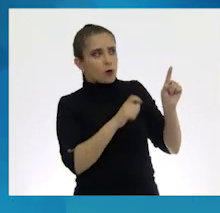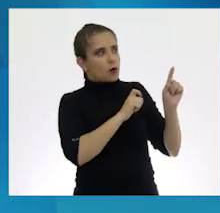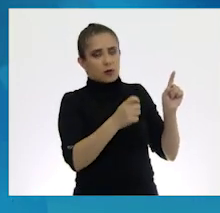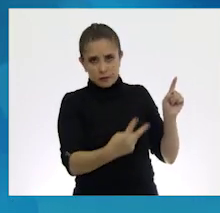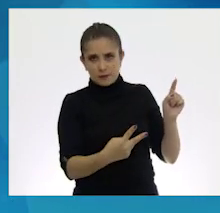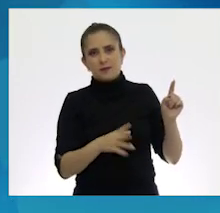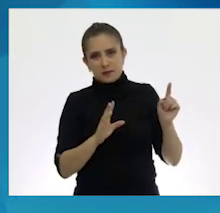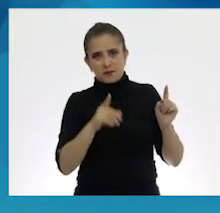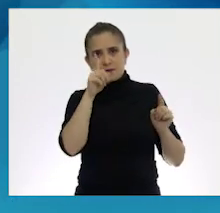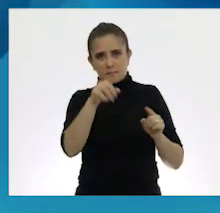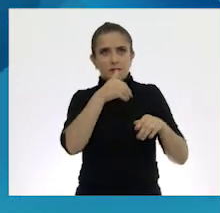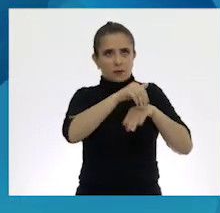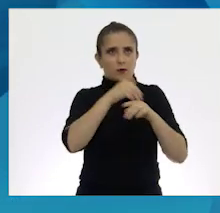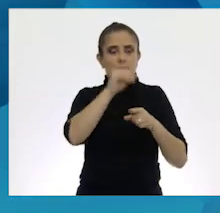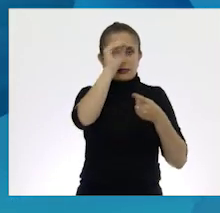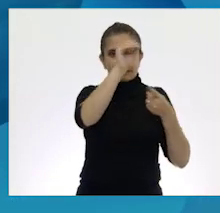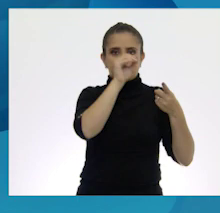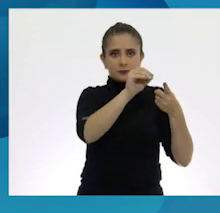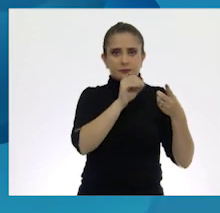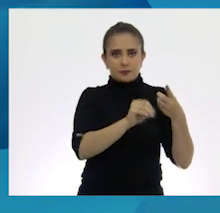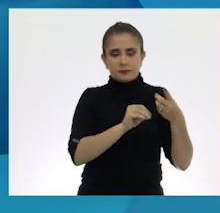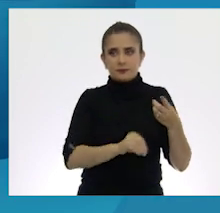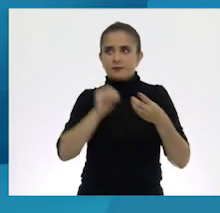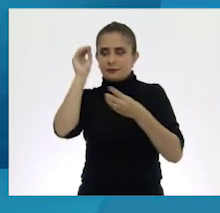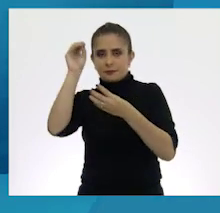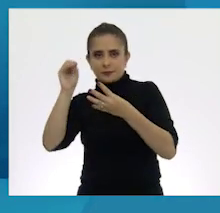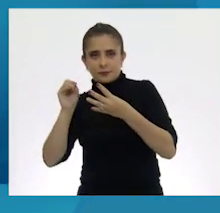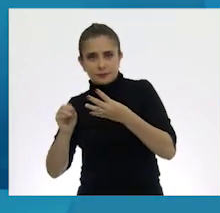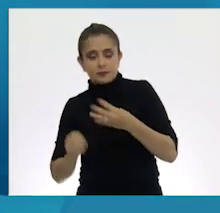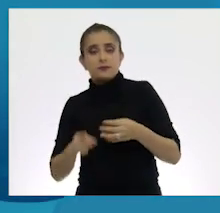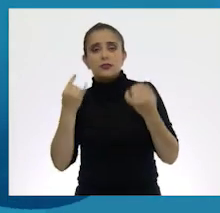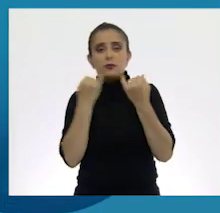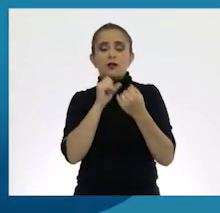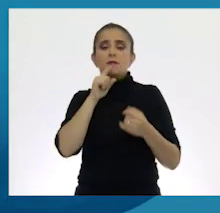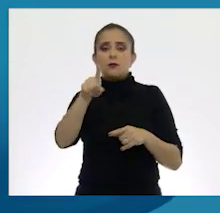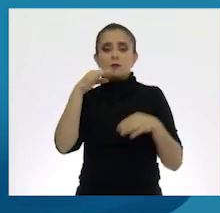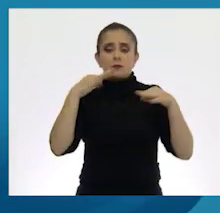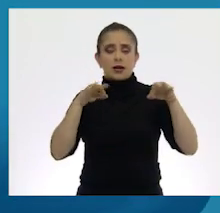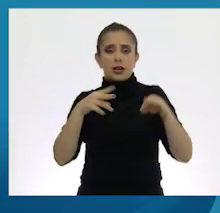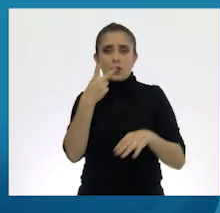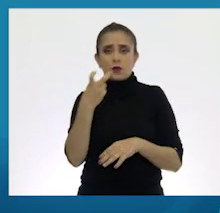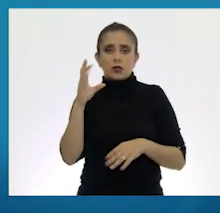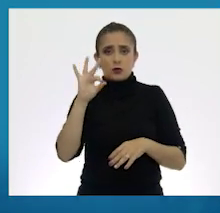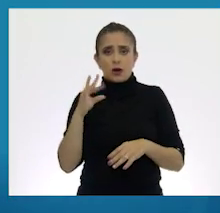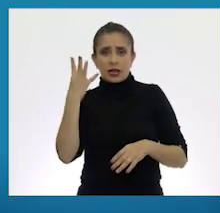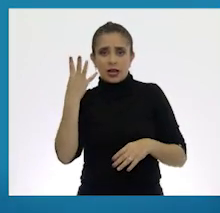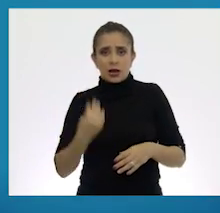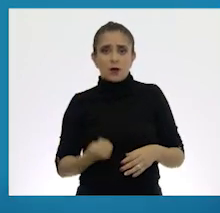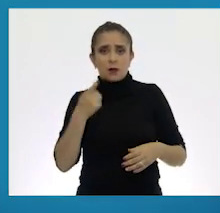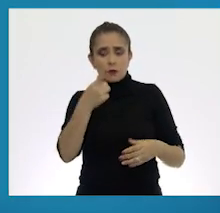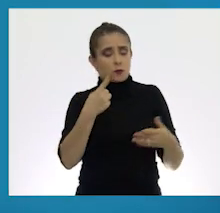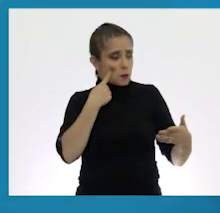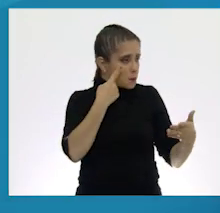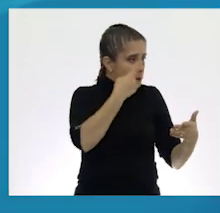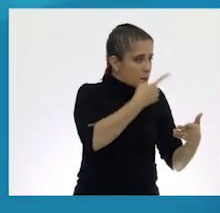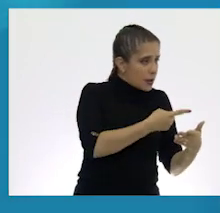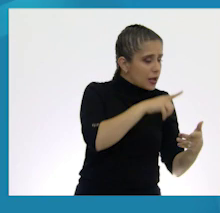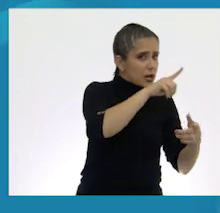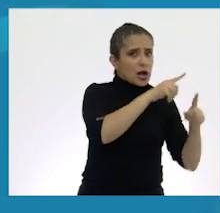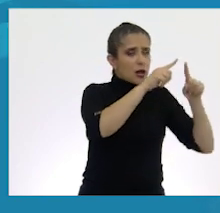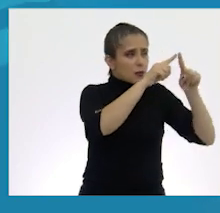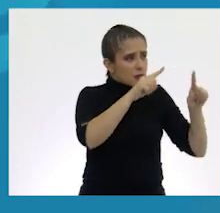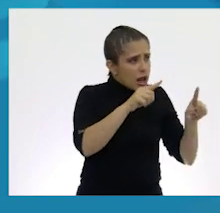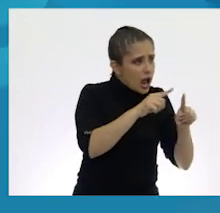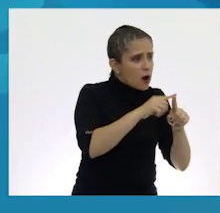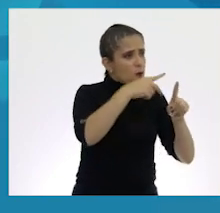tengan listos los triángulos de su material recortable de la página 249. Observen el siguiente diagrama para determinar